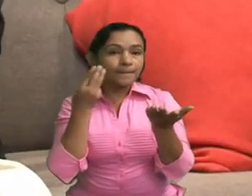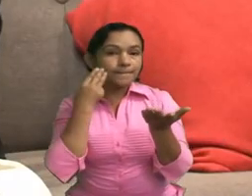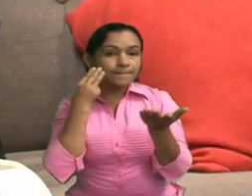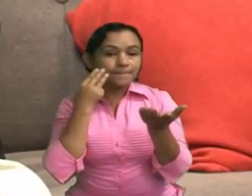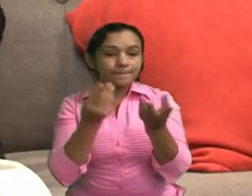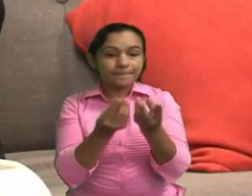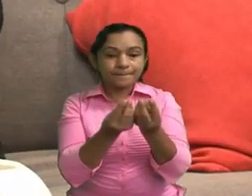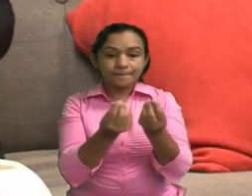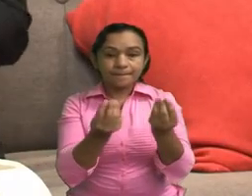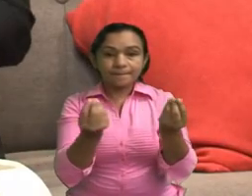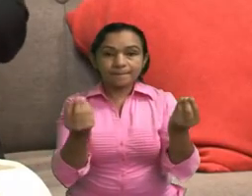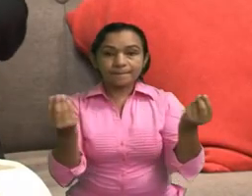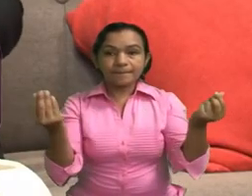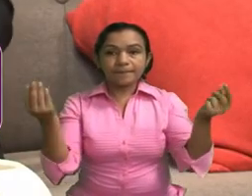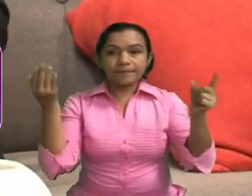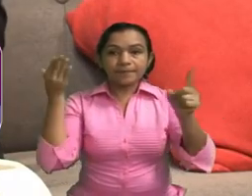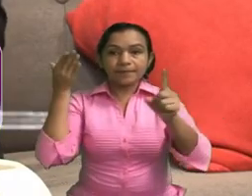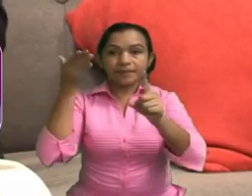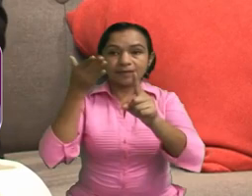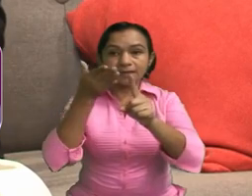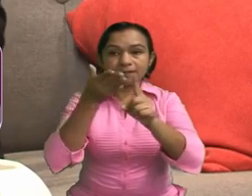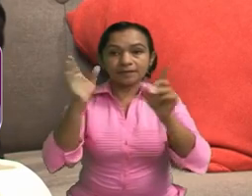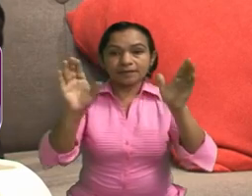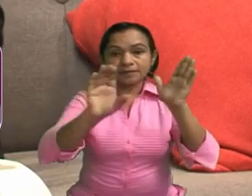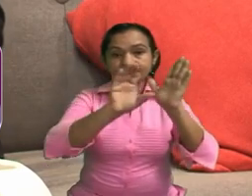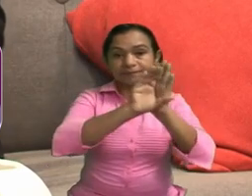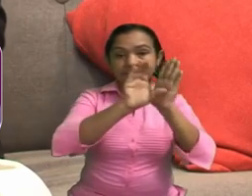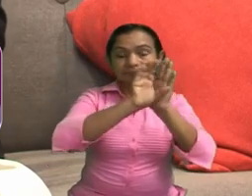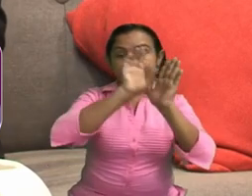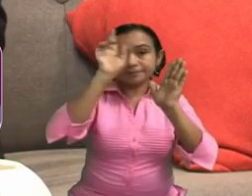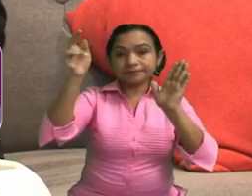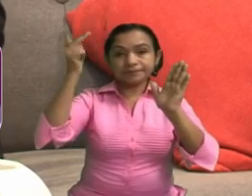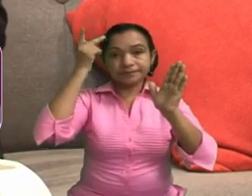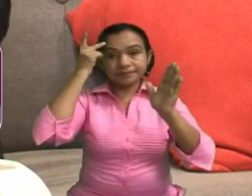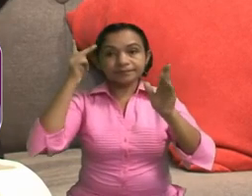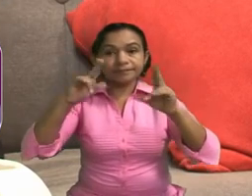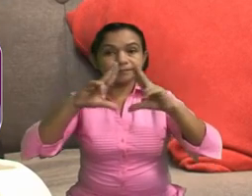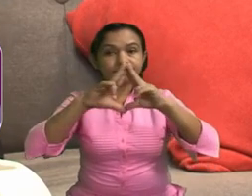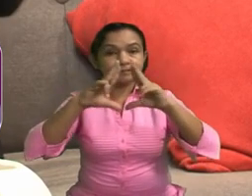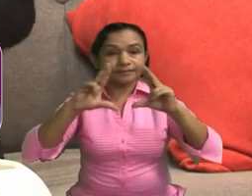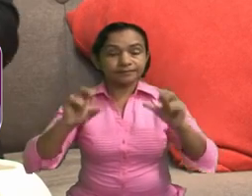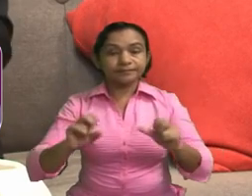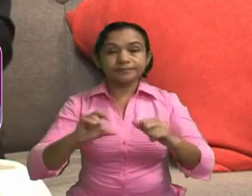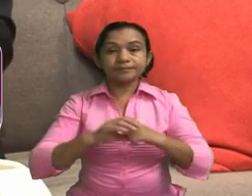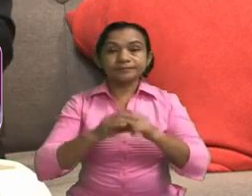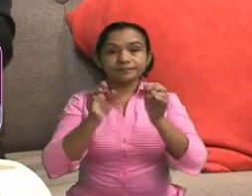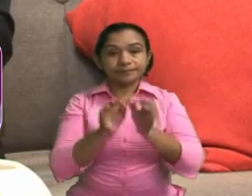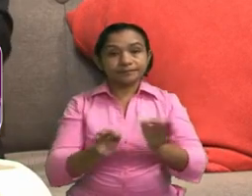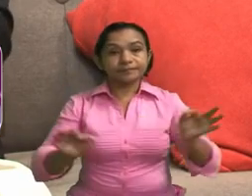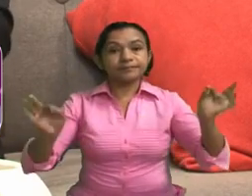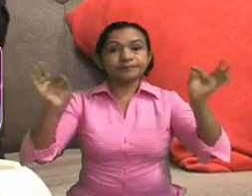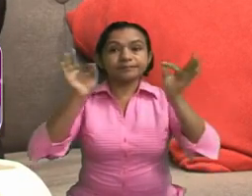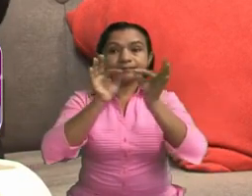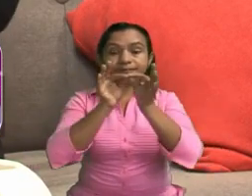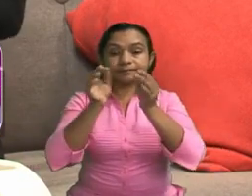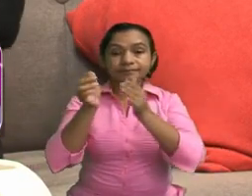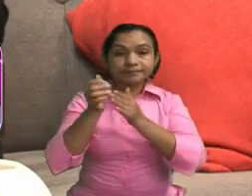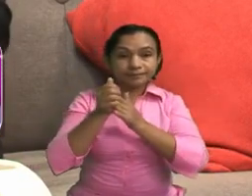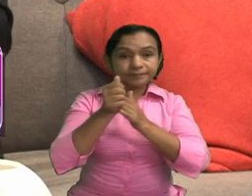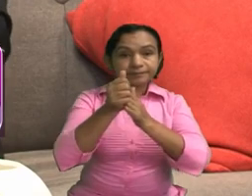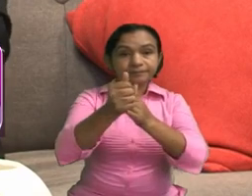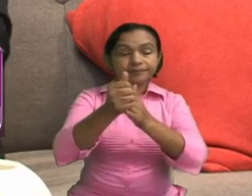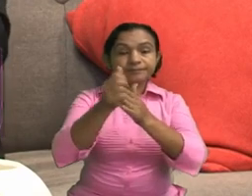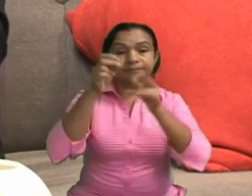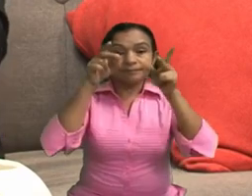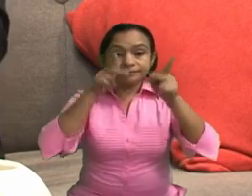está alineado lógicamente en cumplimiento a la constitución política de nuestro país, que es nuestro principal rector, ¿verdad?, y el Plan Nacional